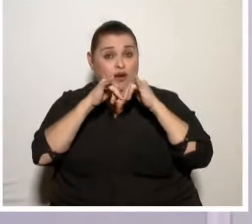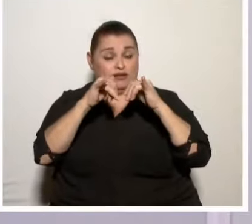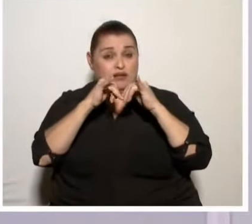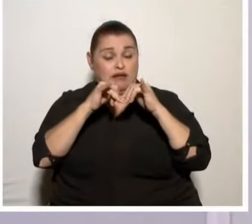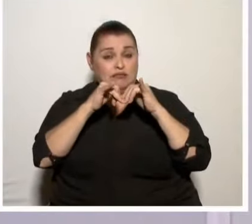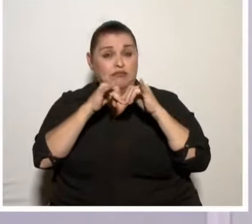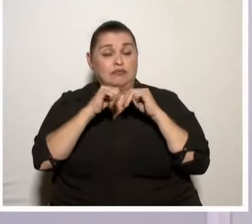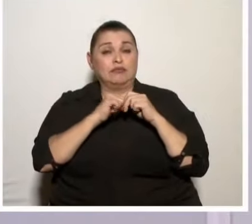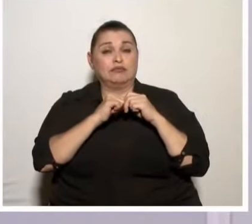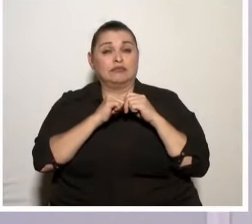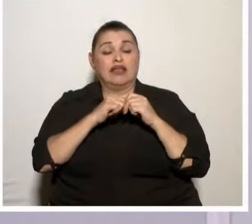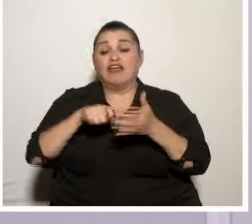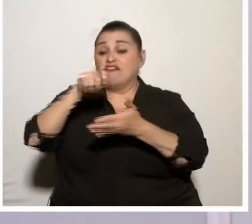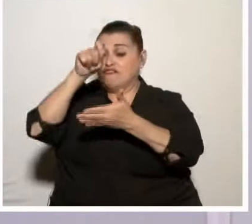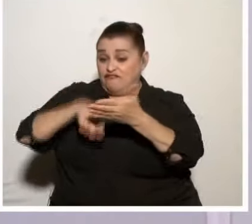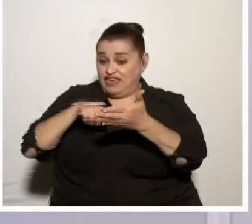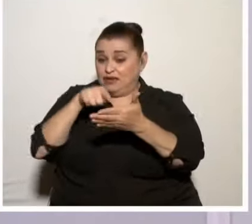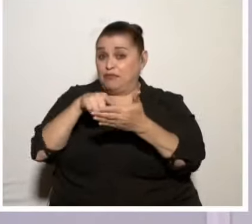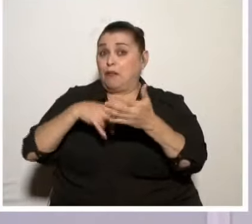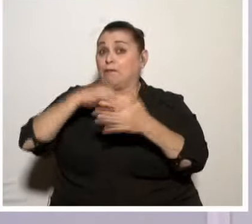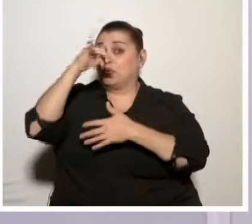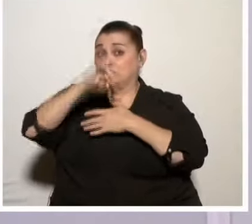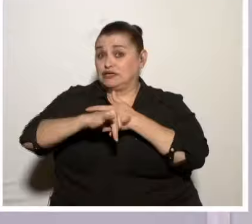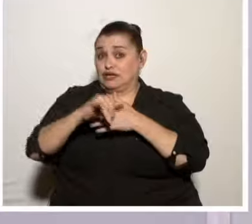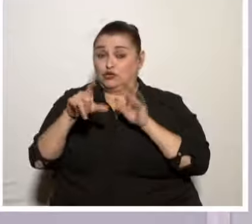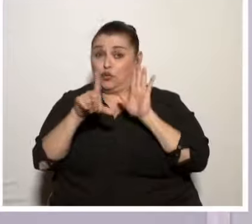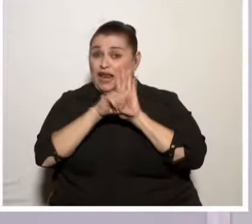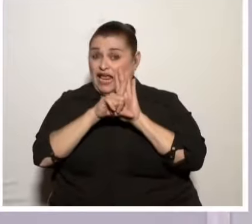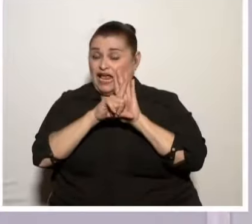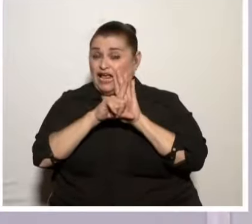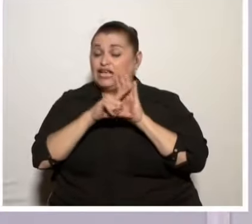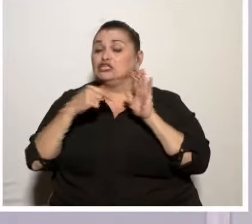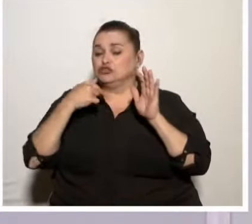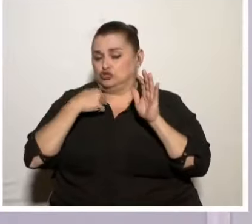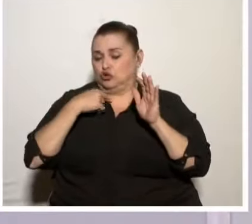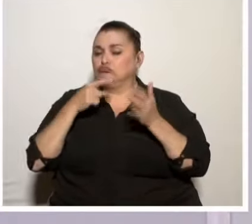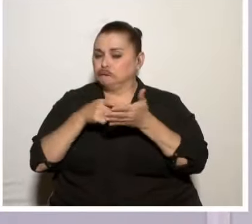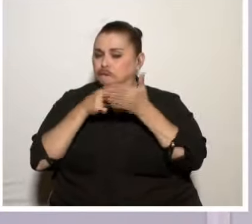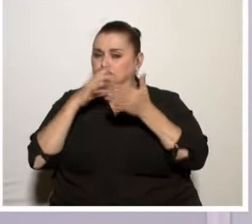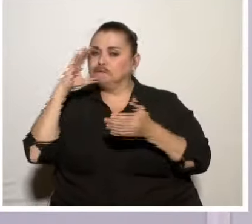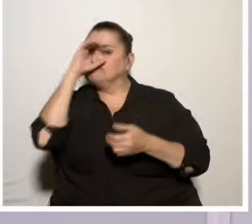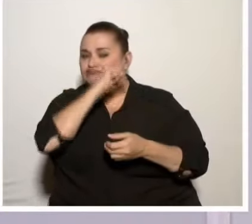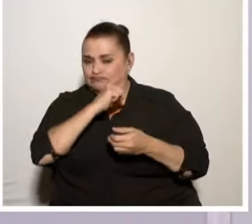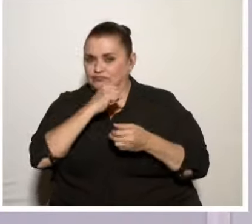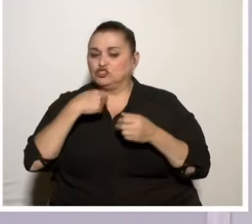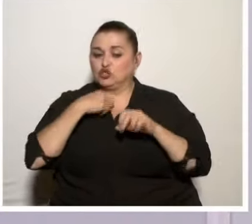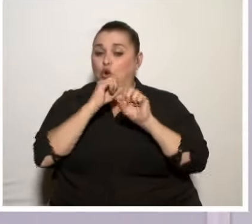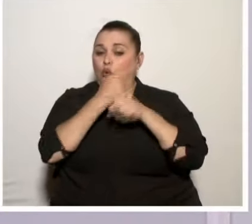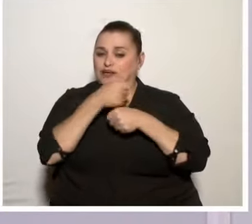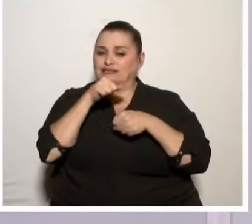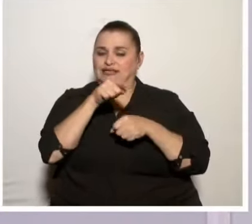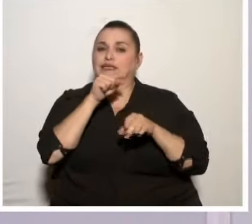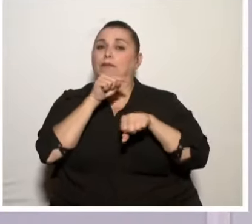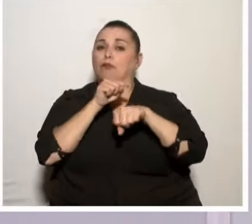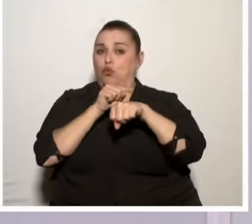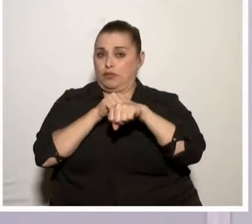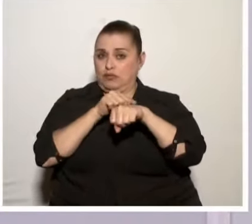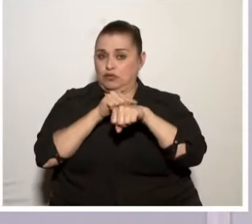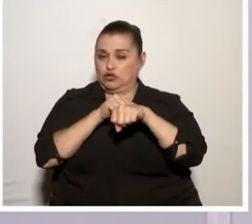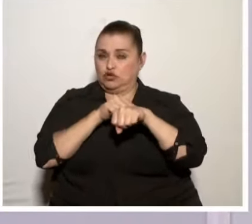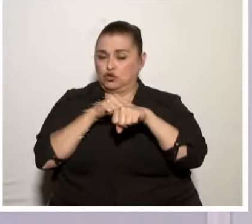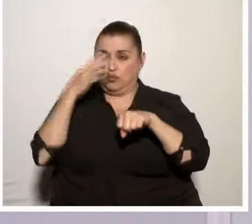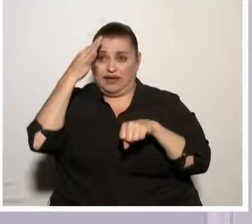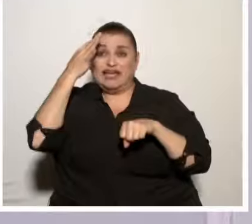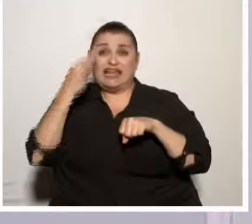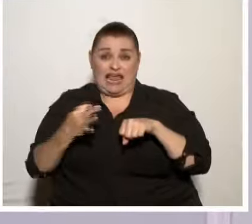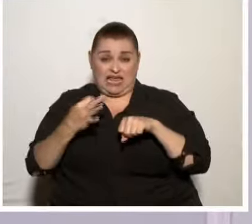igualitario y la firma de ese proyecto de ley, he de reconocer que lo hice. En ese momento creí